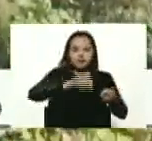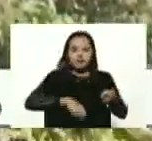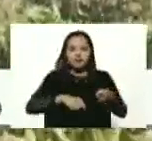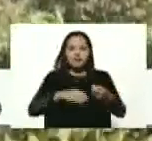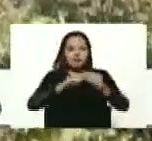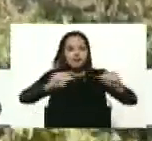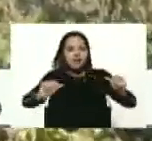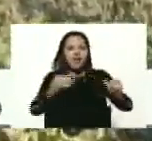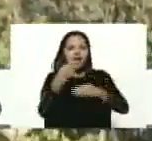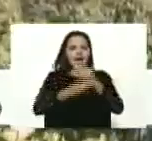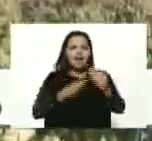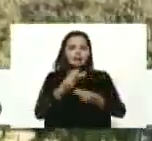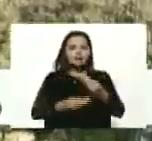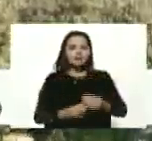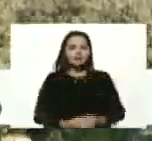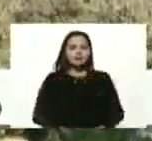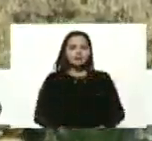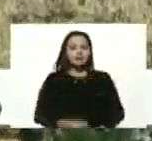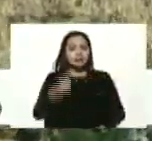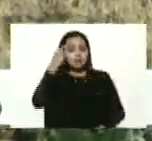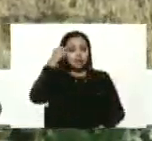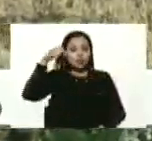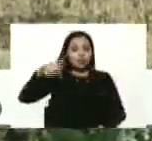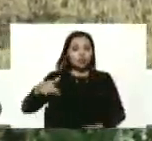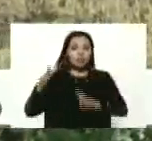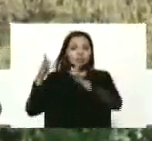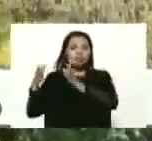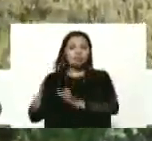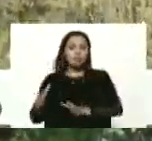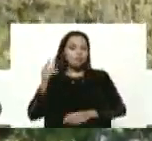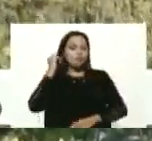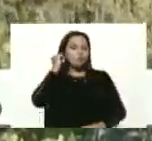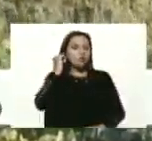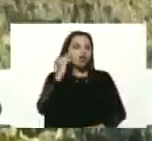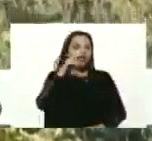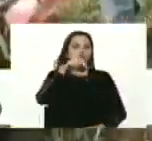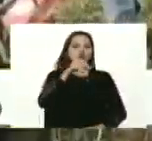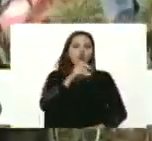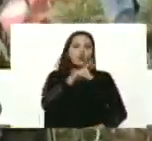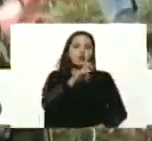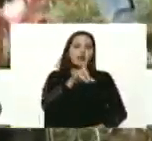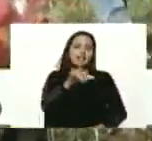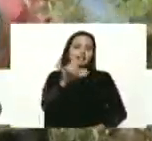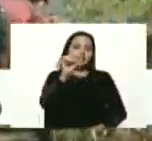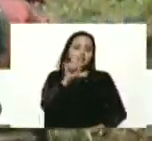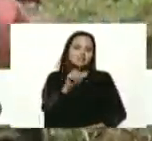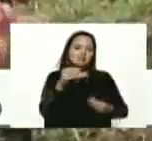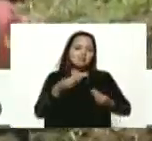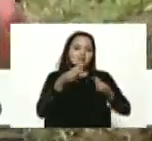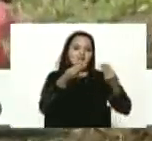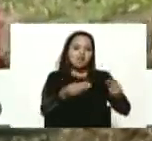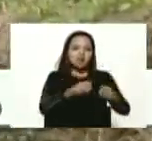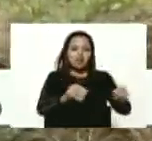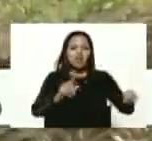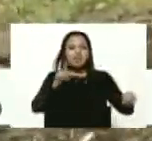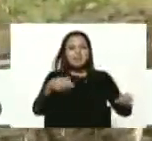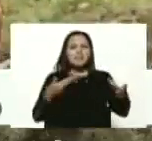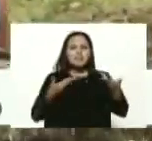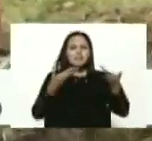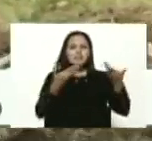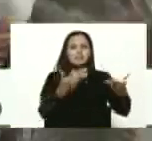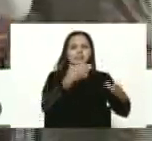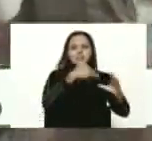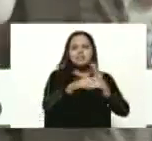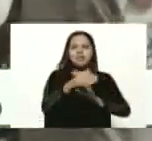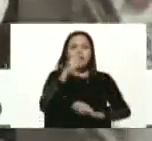produciendo. Por ello, el día de hoy tenemos a Norelis Marchena, que está recibiendo su título de tierra y también tiene un mensaje que darle tanto al pueblo como